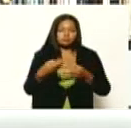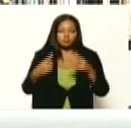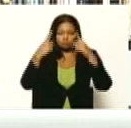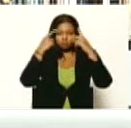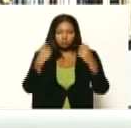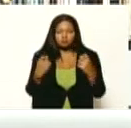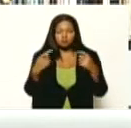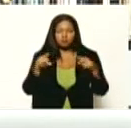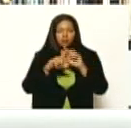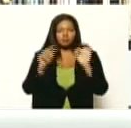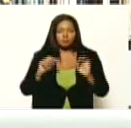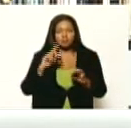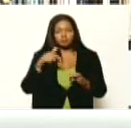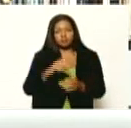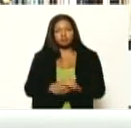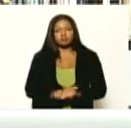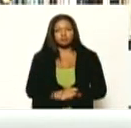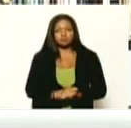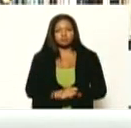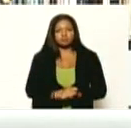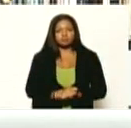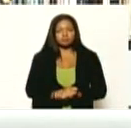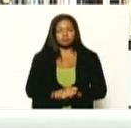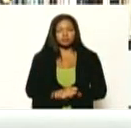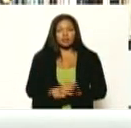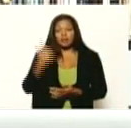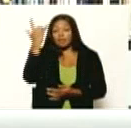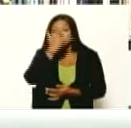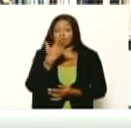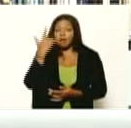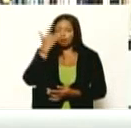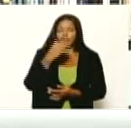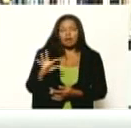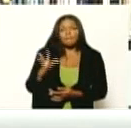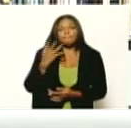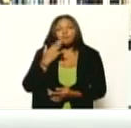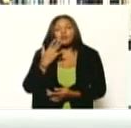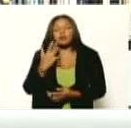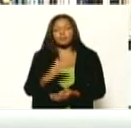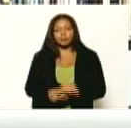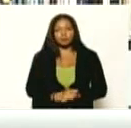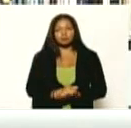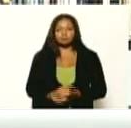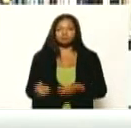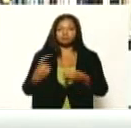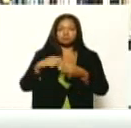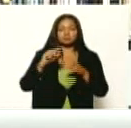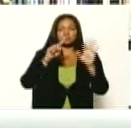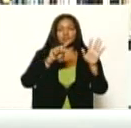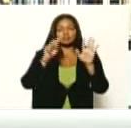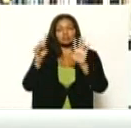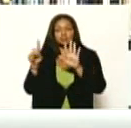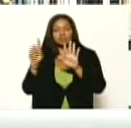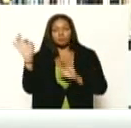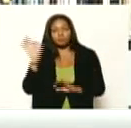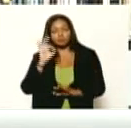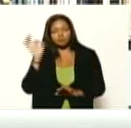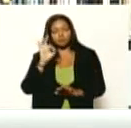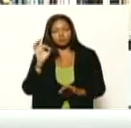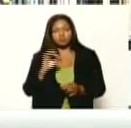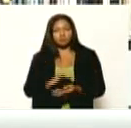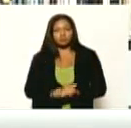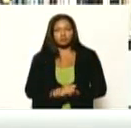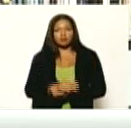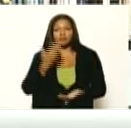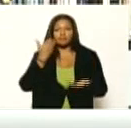de Naciones Unidas. En Uganda, África, por ejemplo, se le atribuye el 66% de